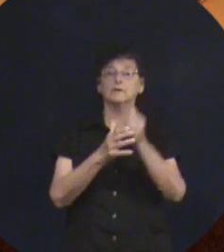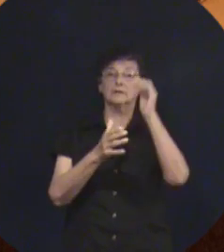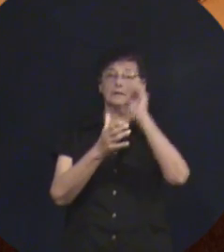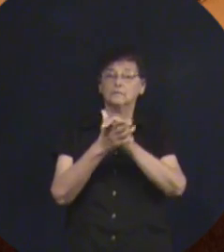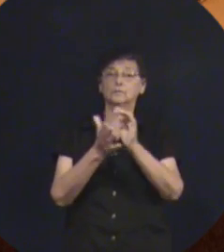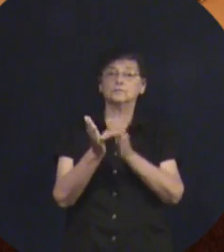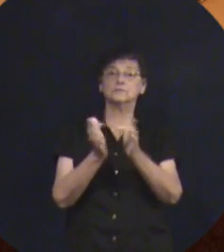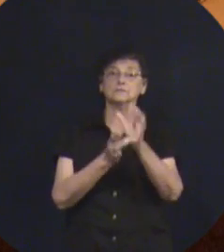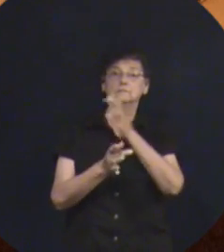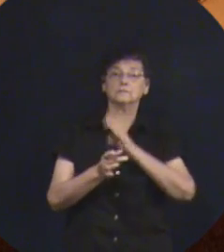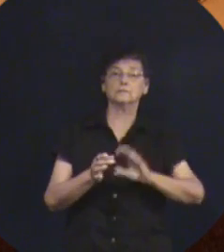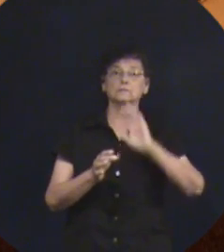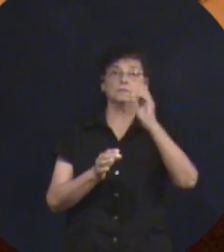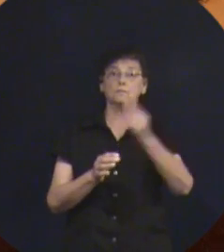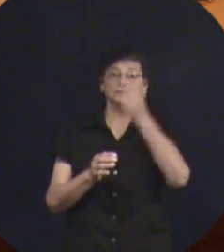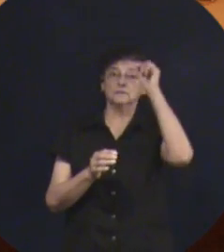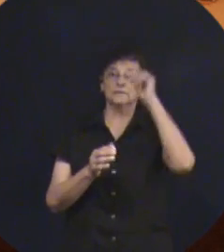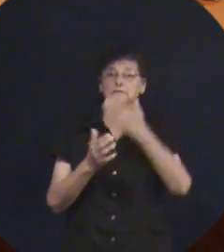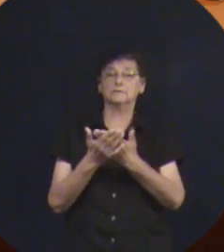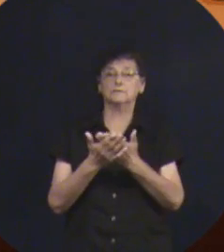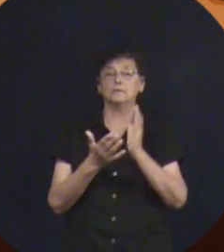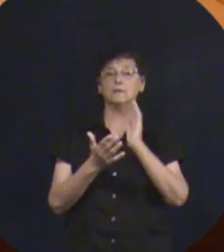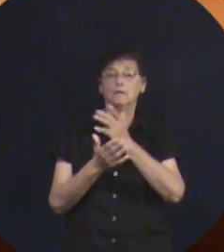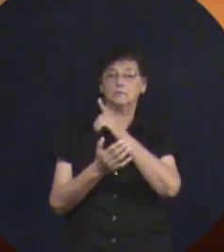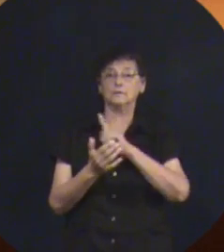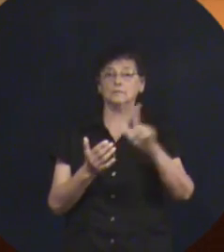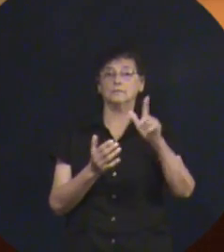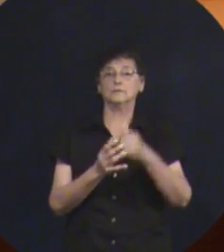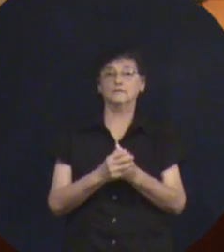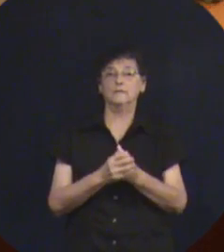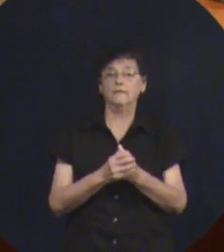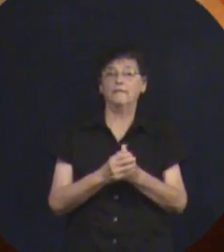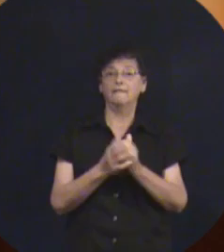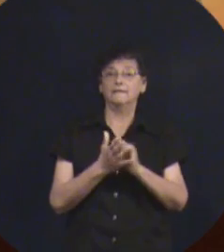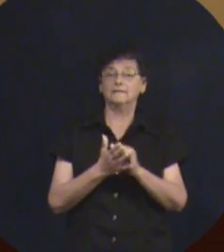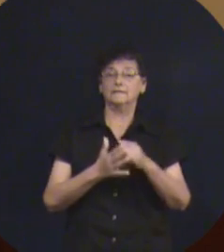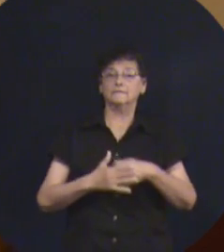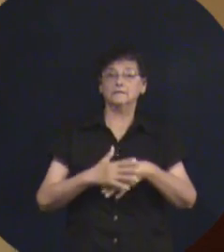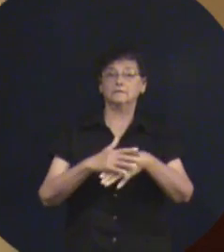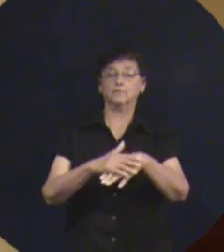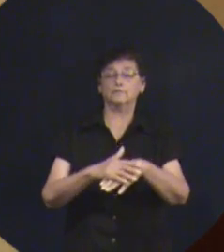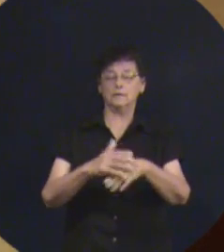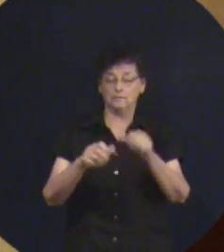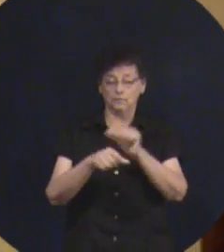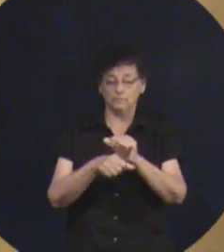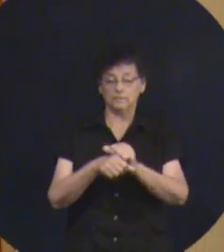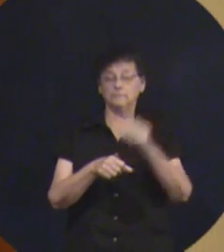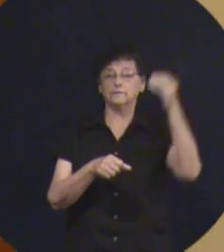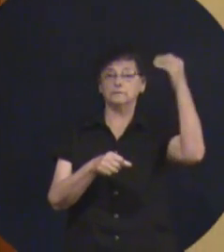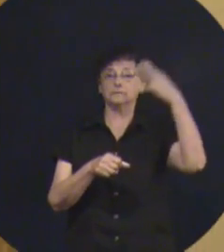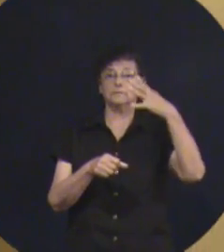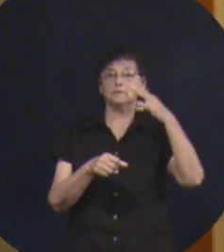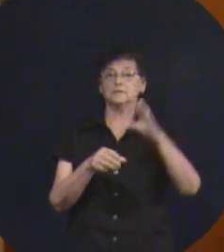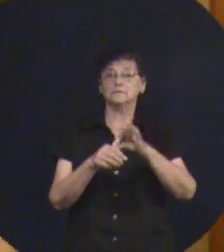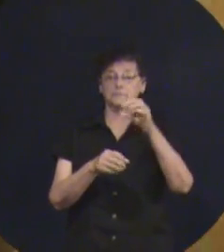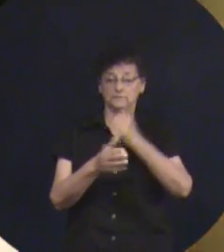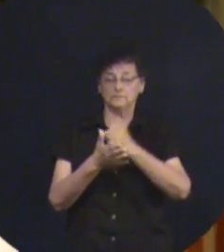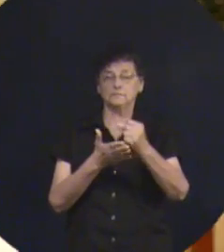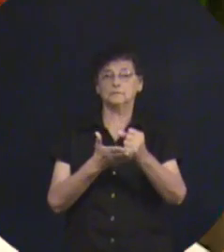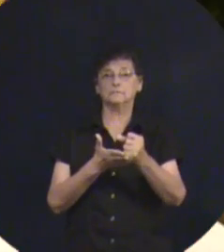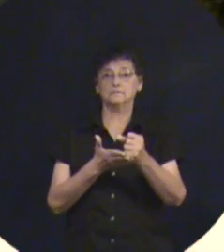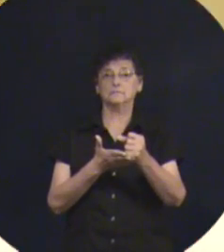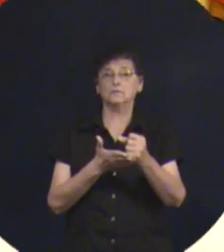Creo en Jesucristo, su único Hijo, nuestro Señor, que fue concebido por obra y gracia del Espíritu